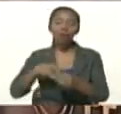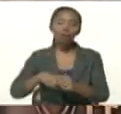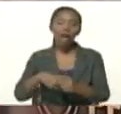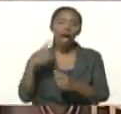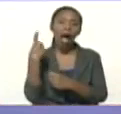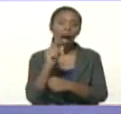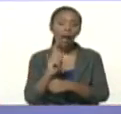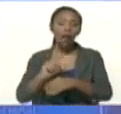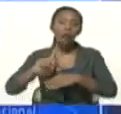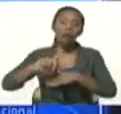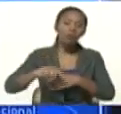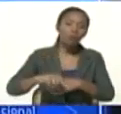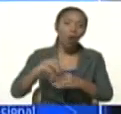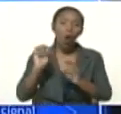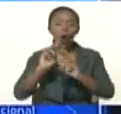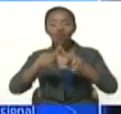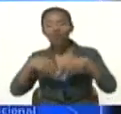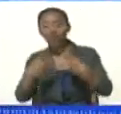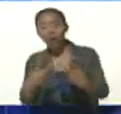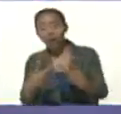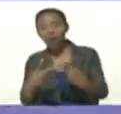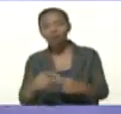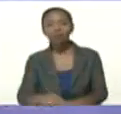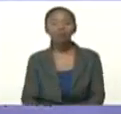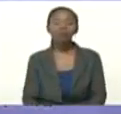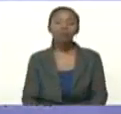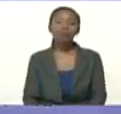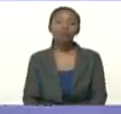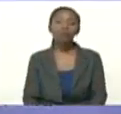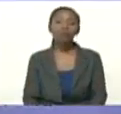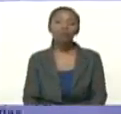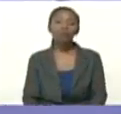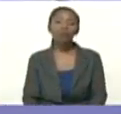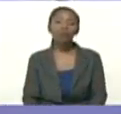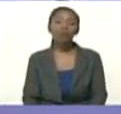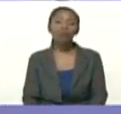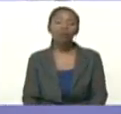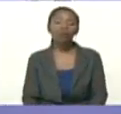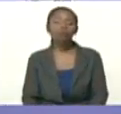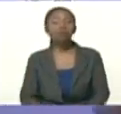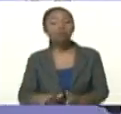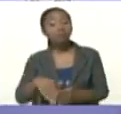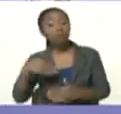es emisión de pasaporte nuevo, y posteriormente